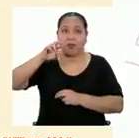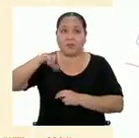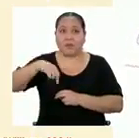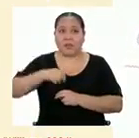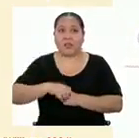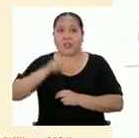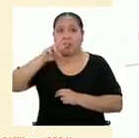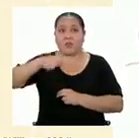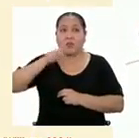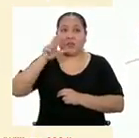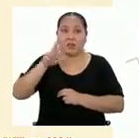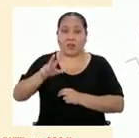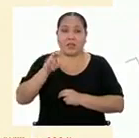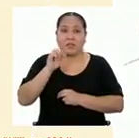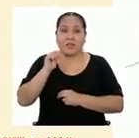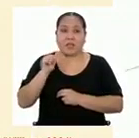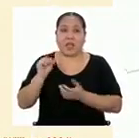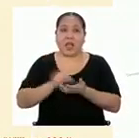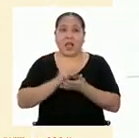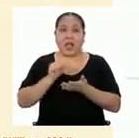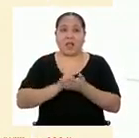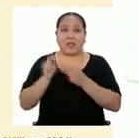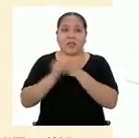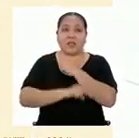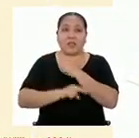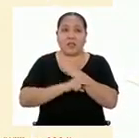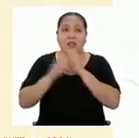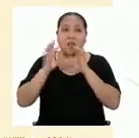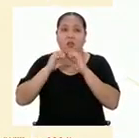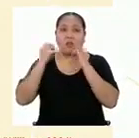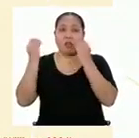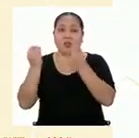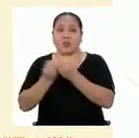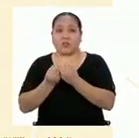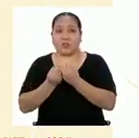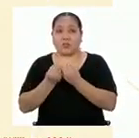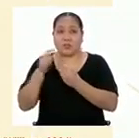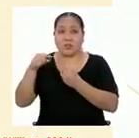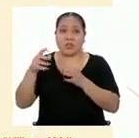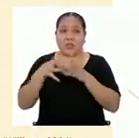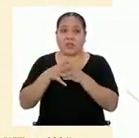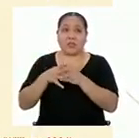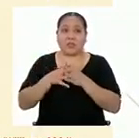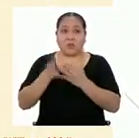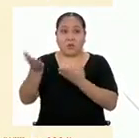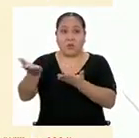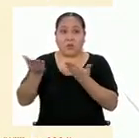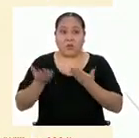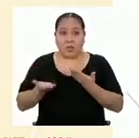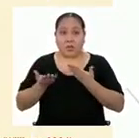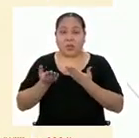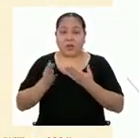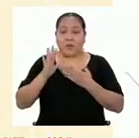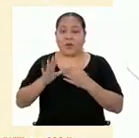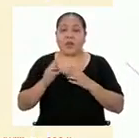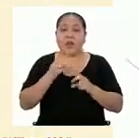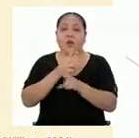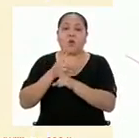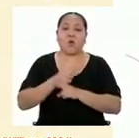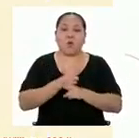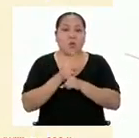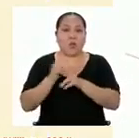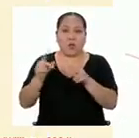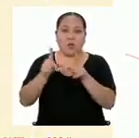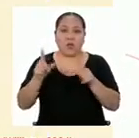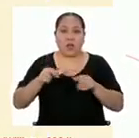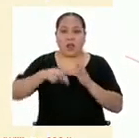la Artists for Nature Foundation, organización estadounidense, fue invitada para incentivar acciones de conservación de las reservas